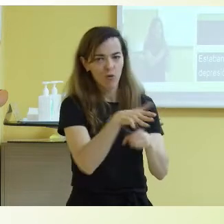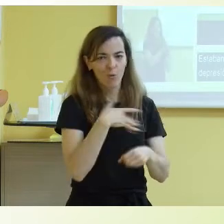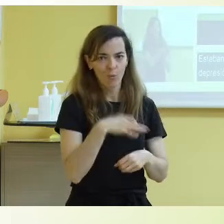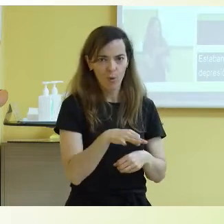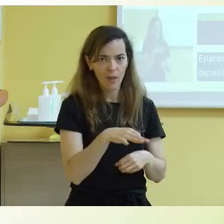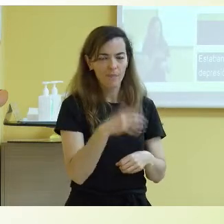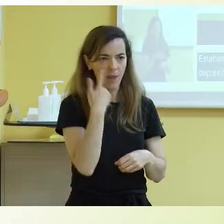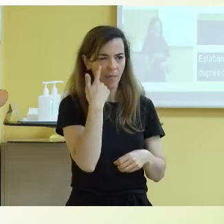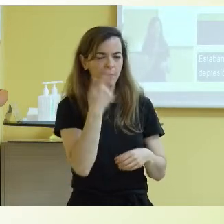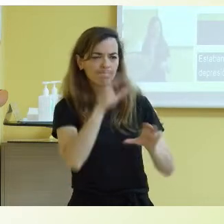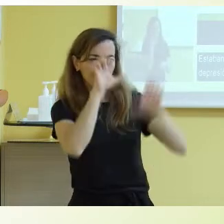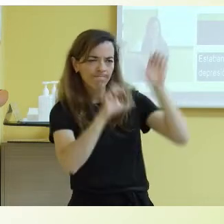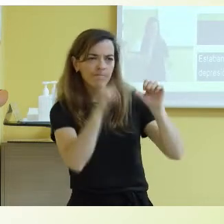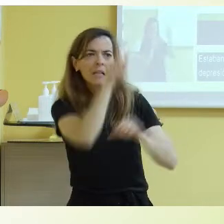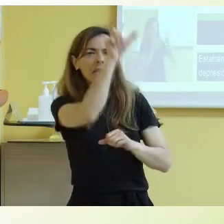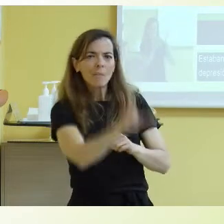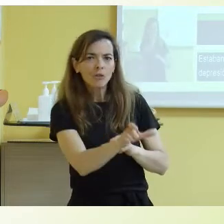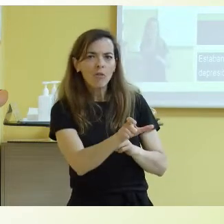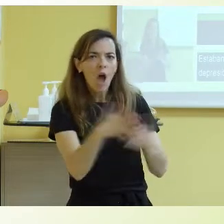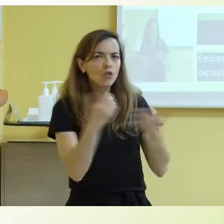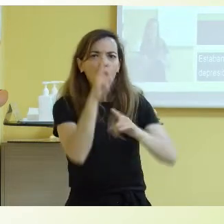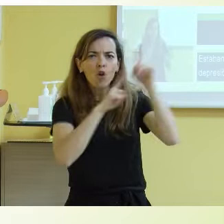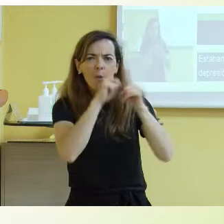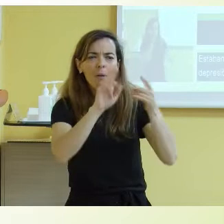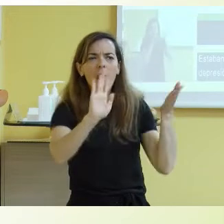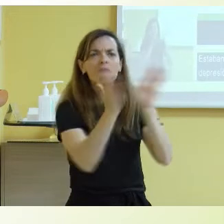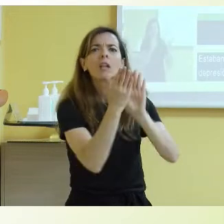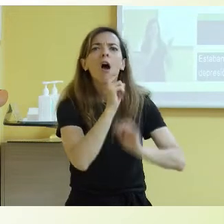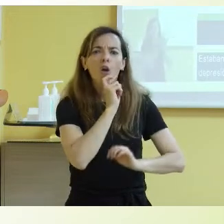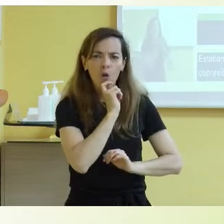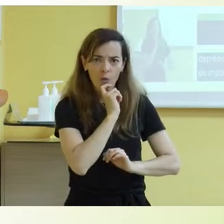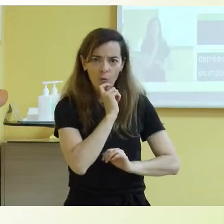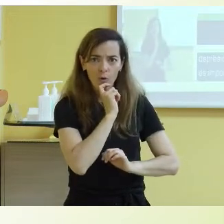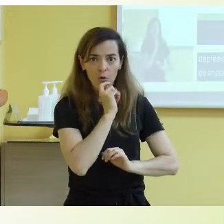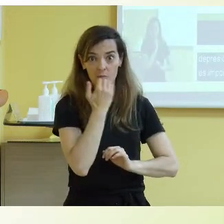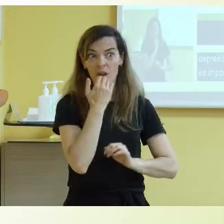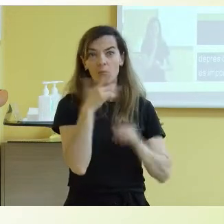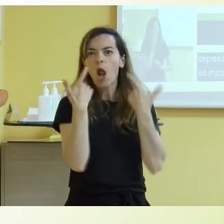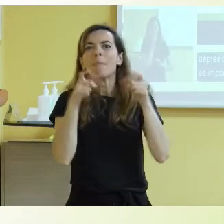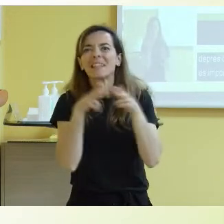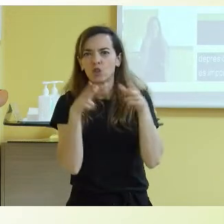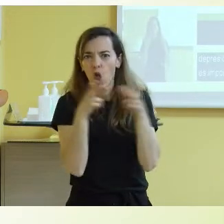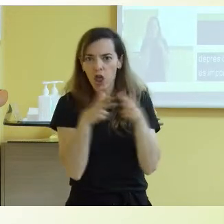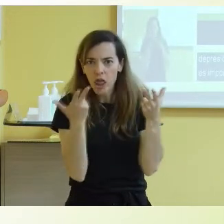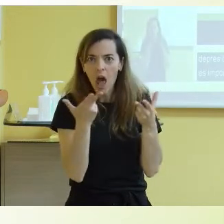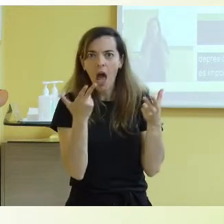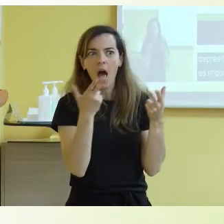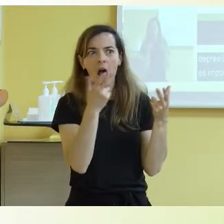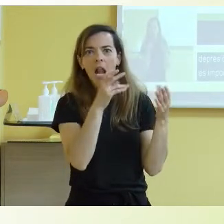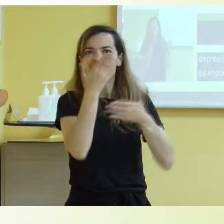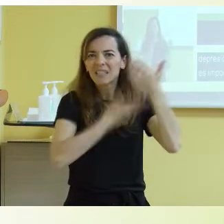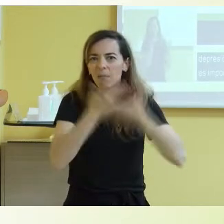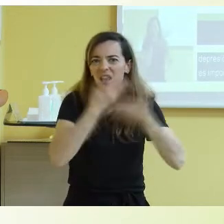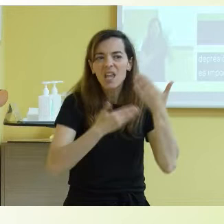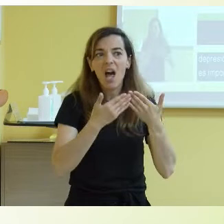cómo esa persona afronta pues todos los problemas y todos los indicadores que se habla aquí, tanto de la parte social que tiene que ver con la discapacidad, la